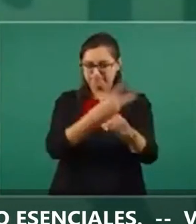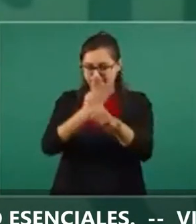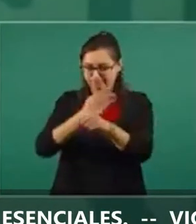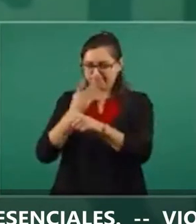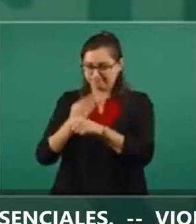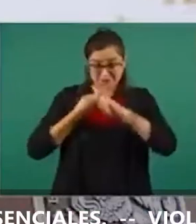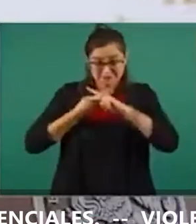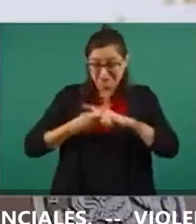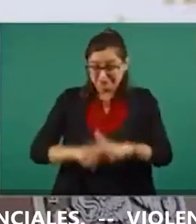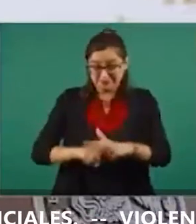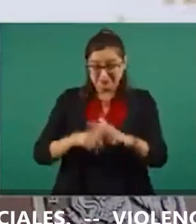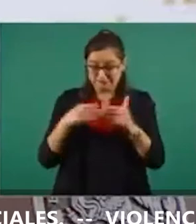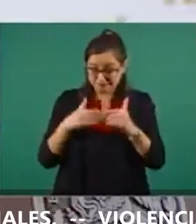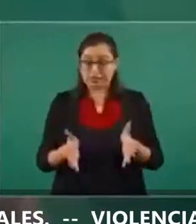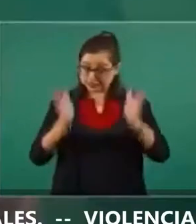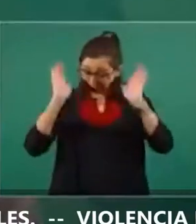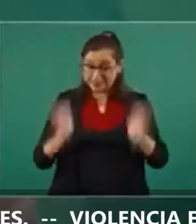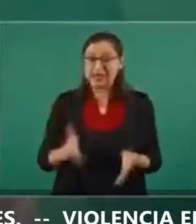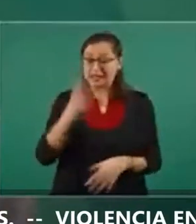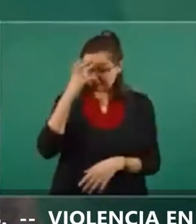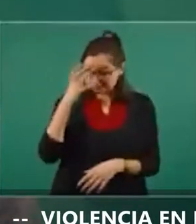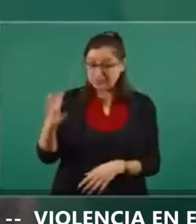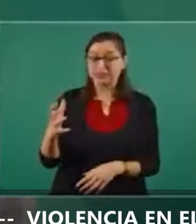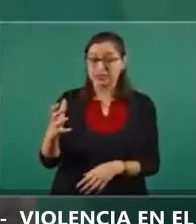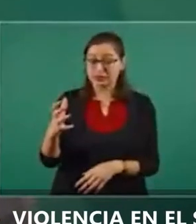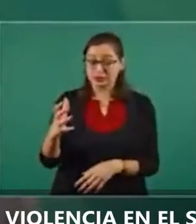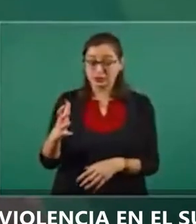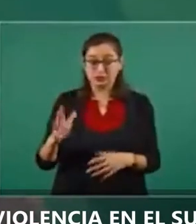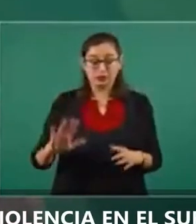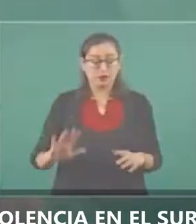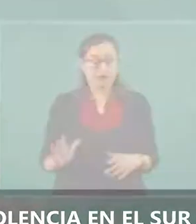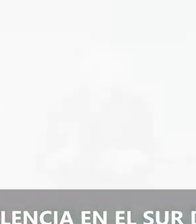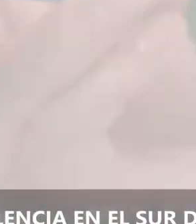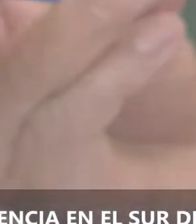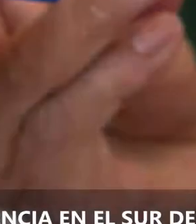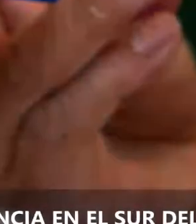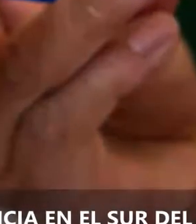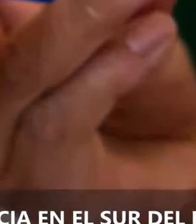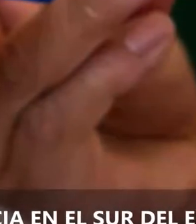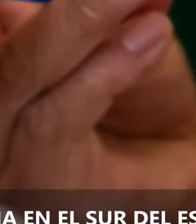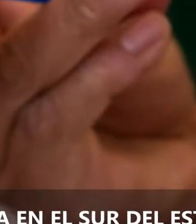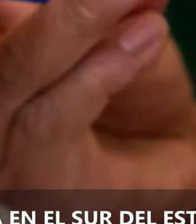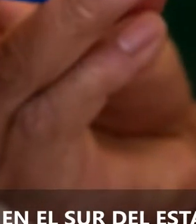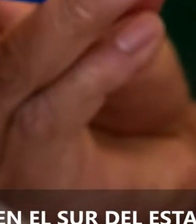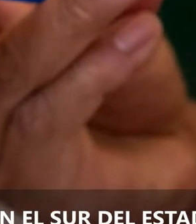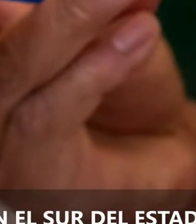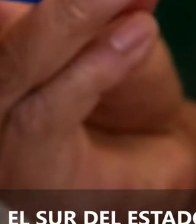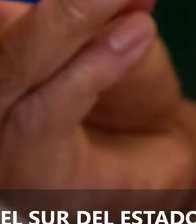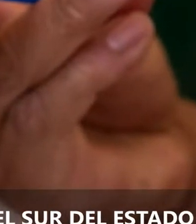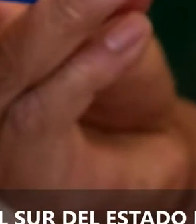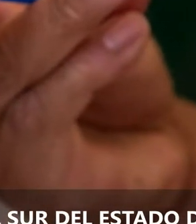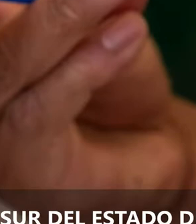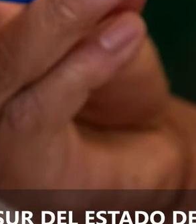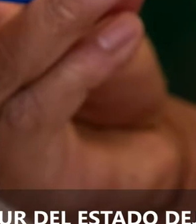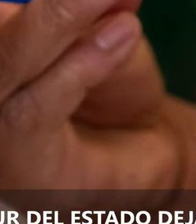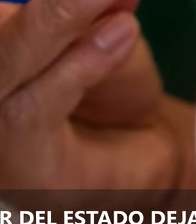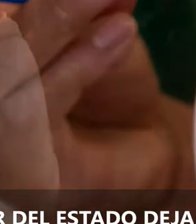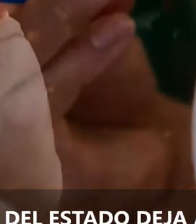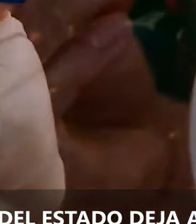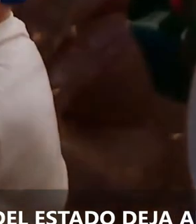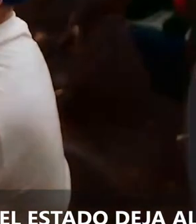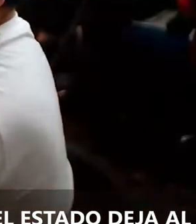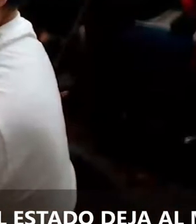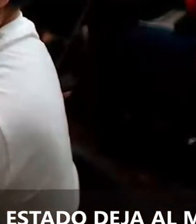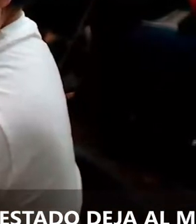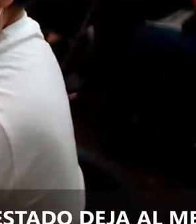a reiniciar las clases. No hay nada que lo impida. A partir de hoy comenzará la vacunación anticovid